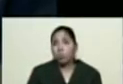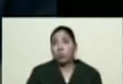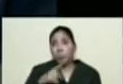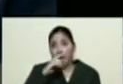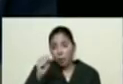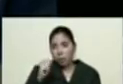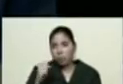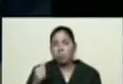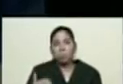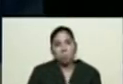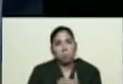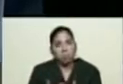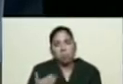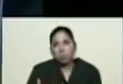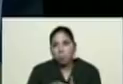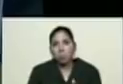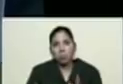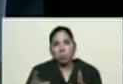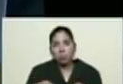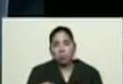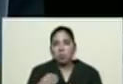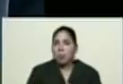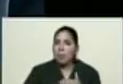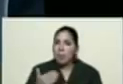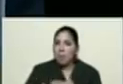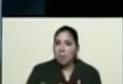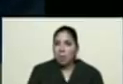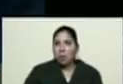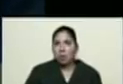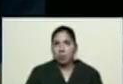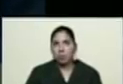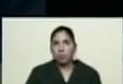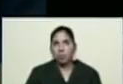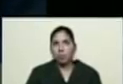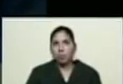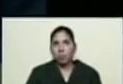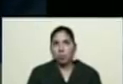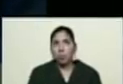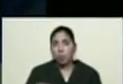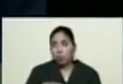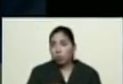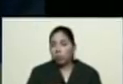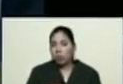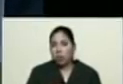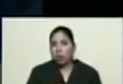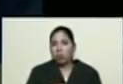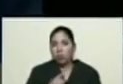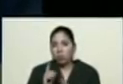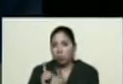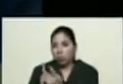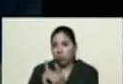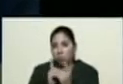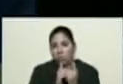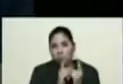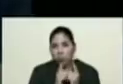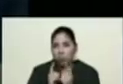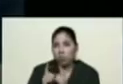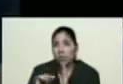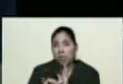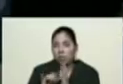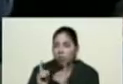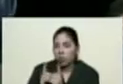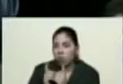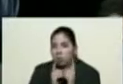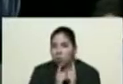y lo fue procesando. Y quienes estuvimos cerca del presidente Maduro, quienes hemos estado cerca los primeros